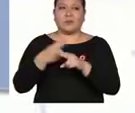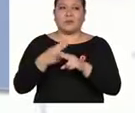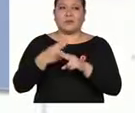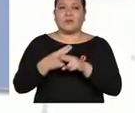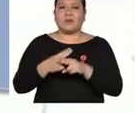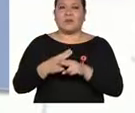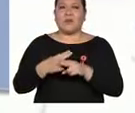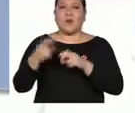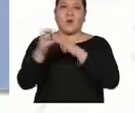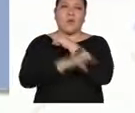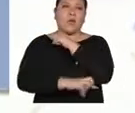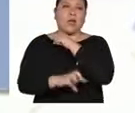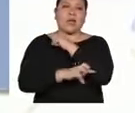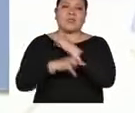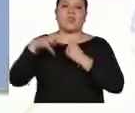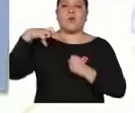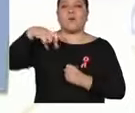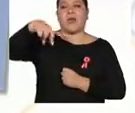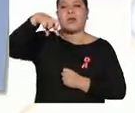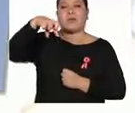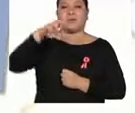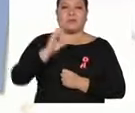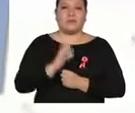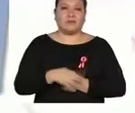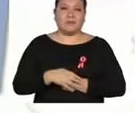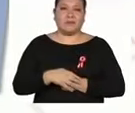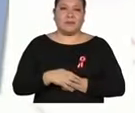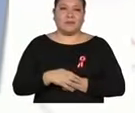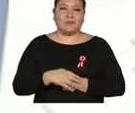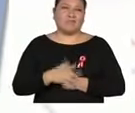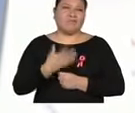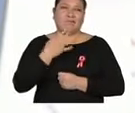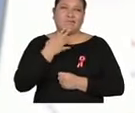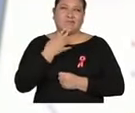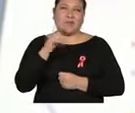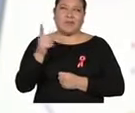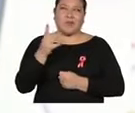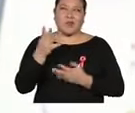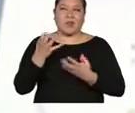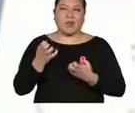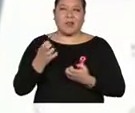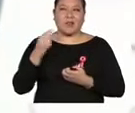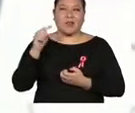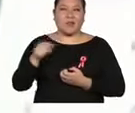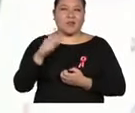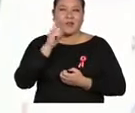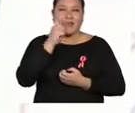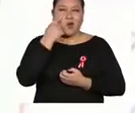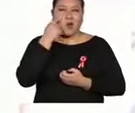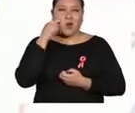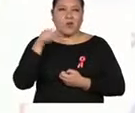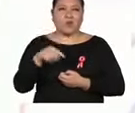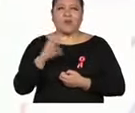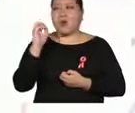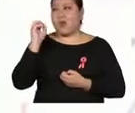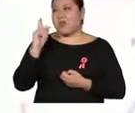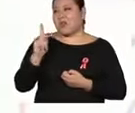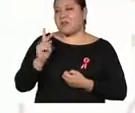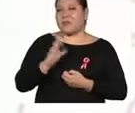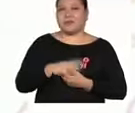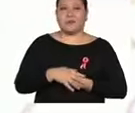País con P. Conozco muchos países con P, pero algo me dice que quieres que viaje a uno que aún no conozco. Muy